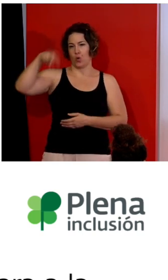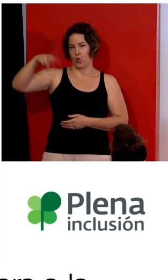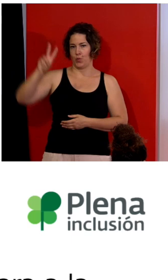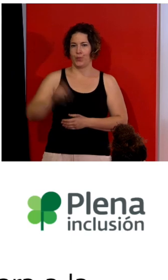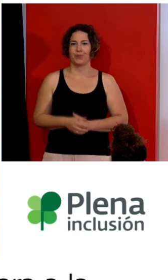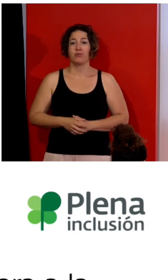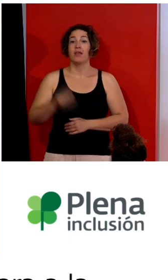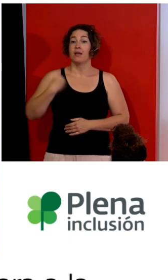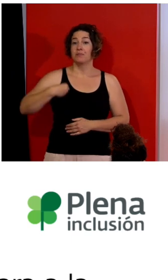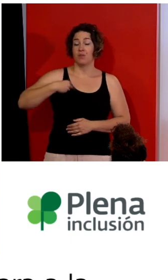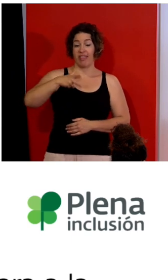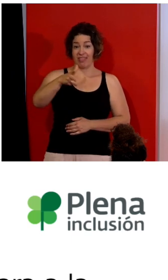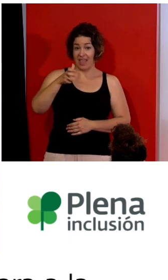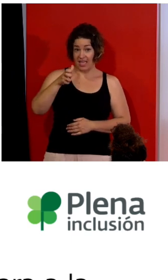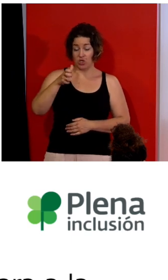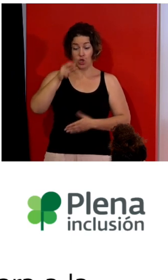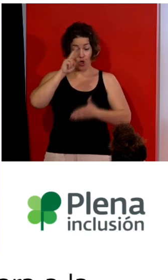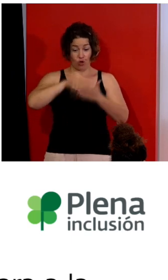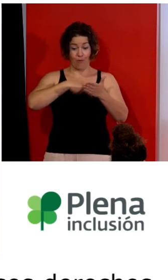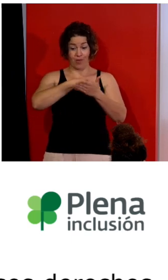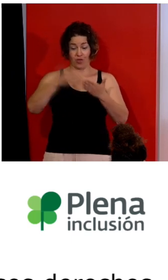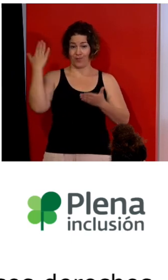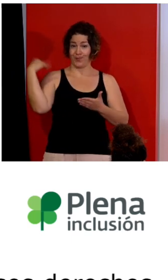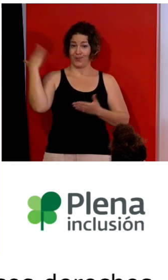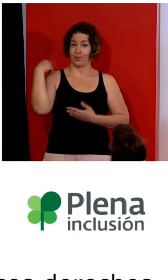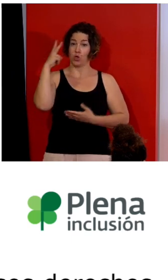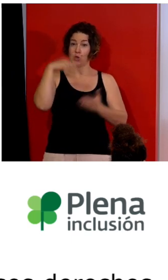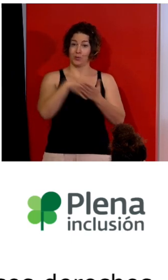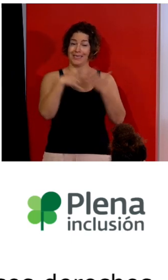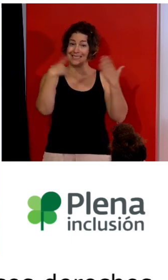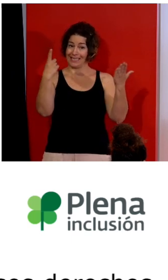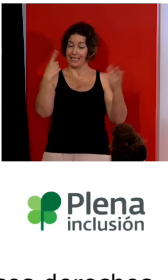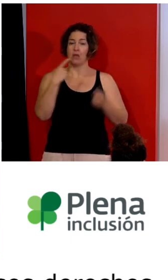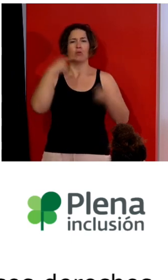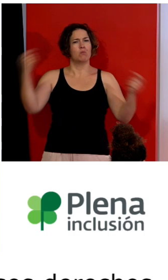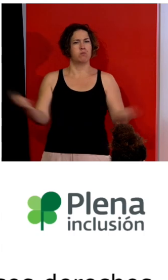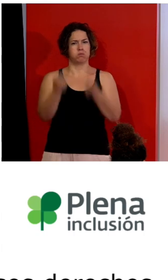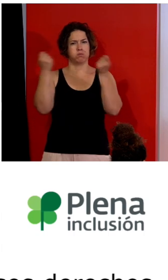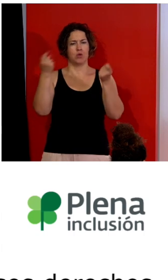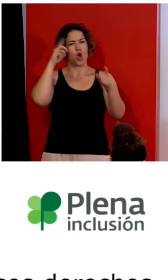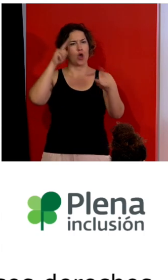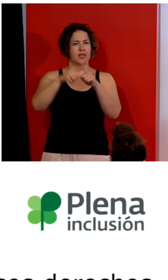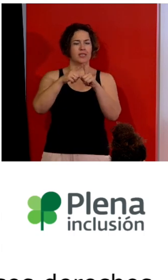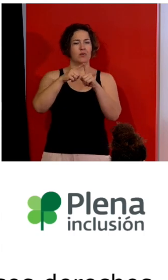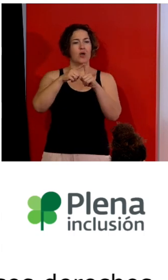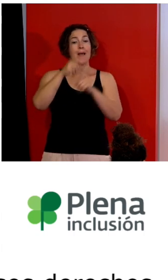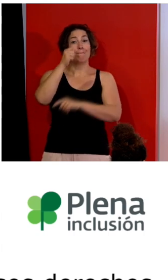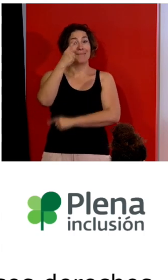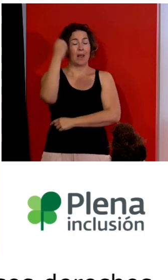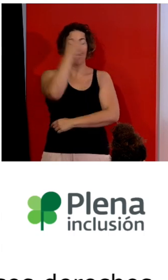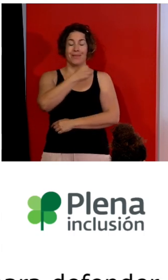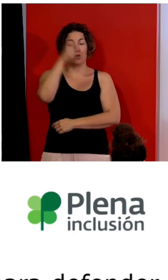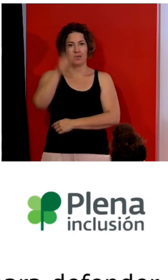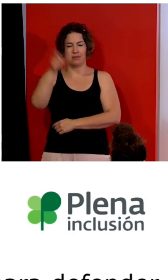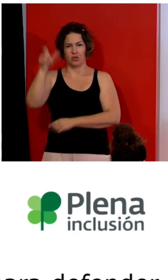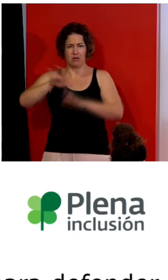a esos derechos que la Convención en 2006 promulgó para defender a 1.000 millones de